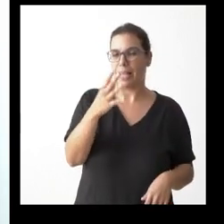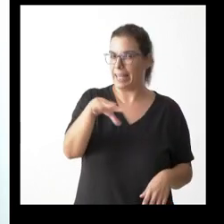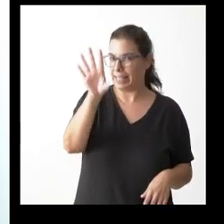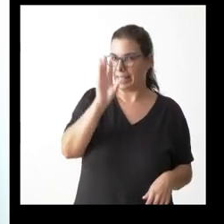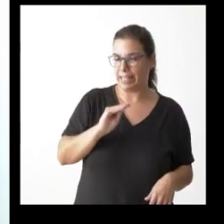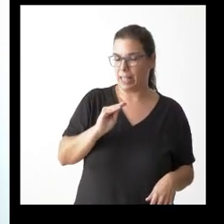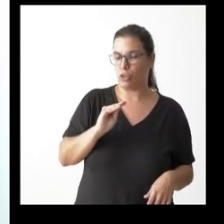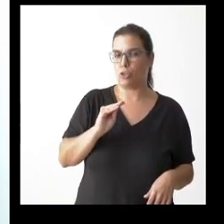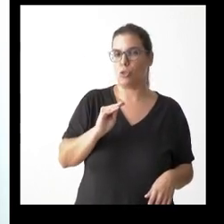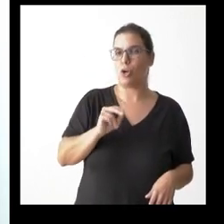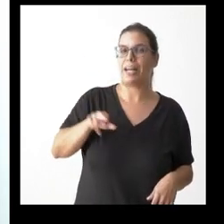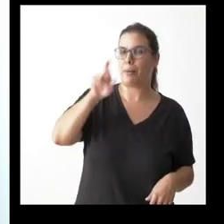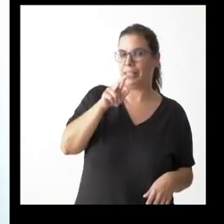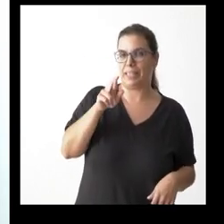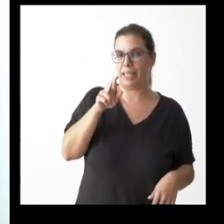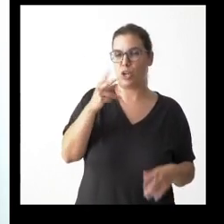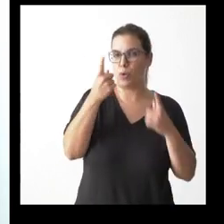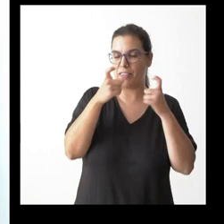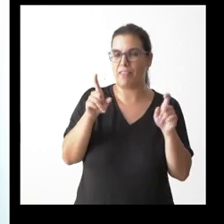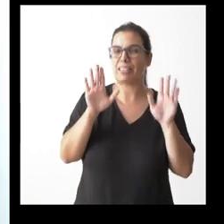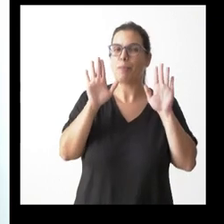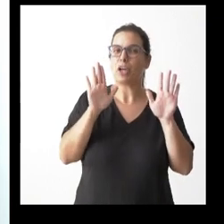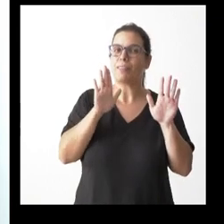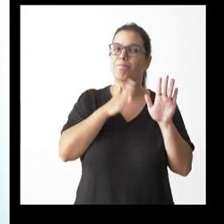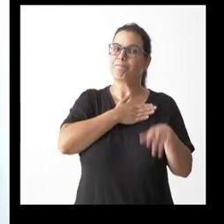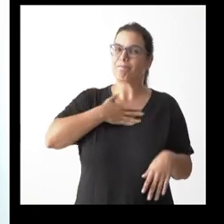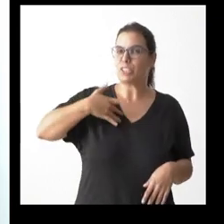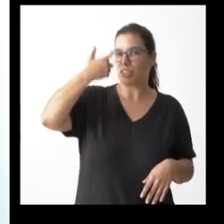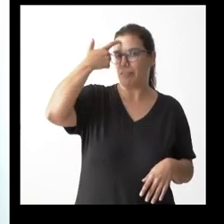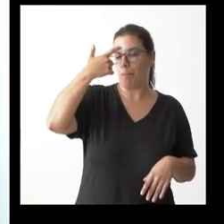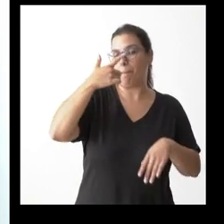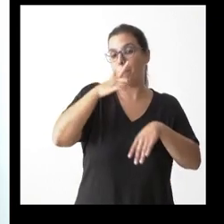no hace falta que la repita. Lo único que quiero saber para decir